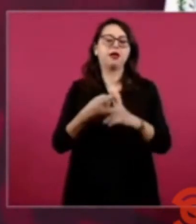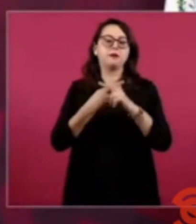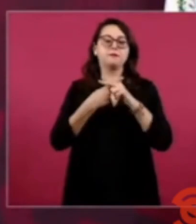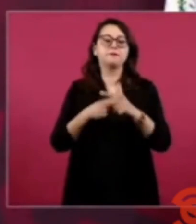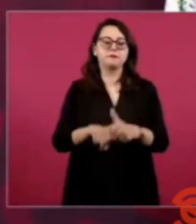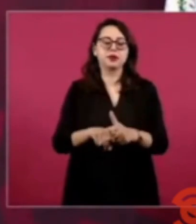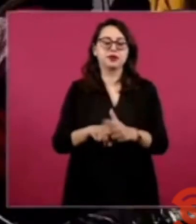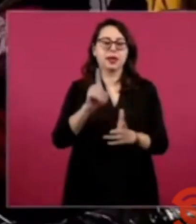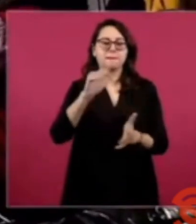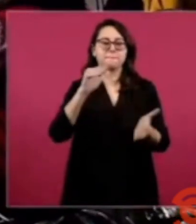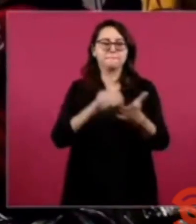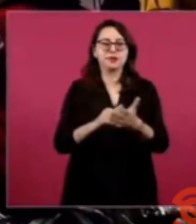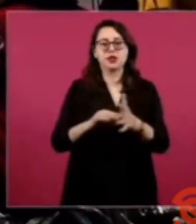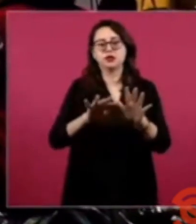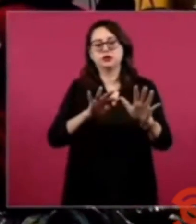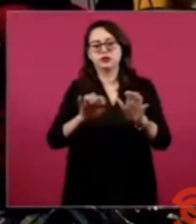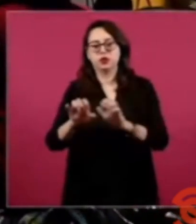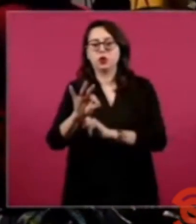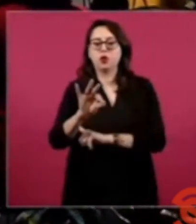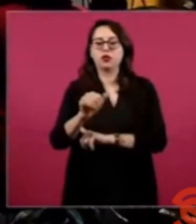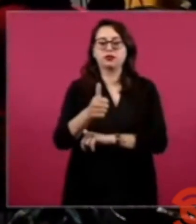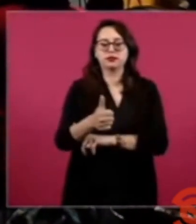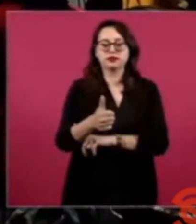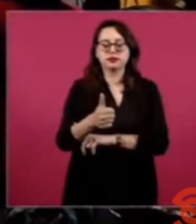En 1946